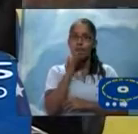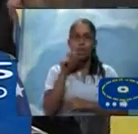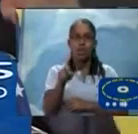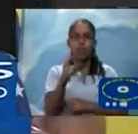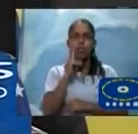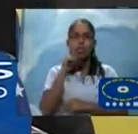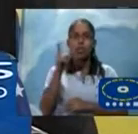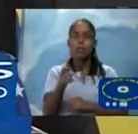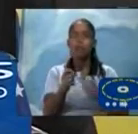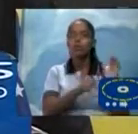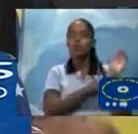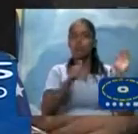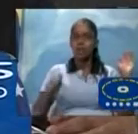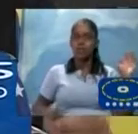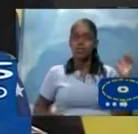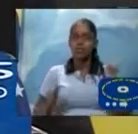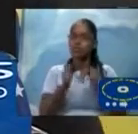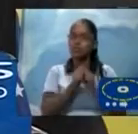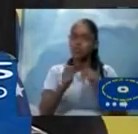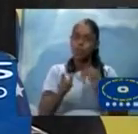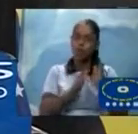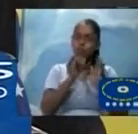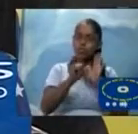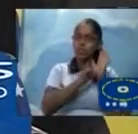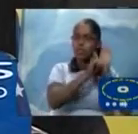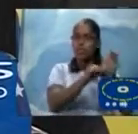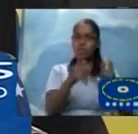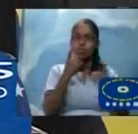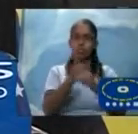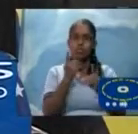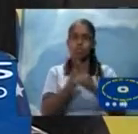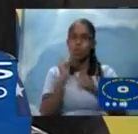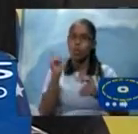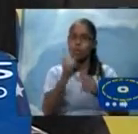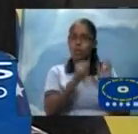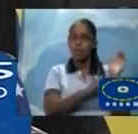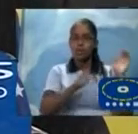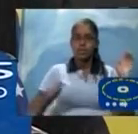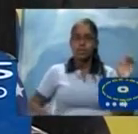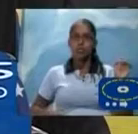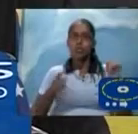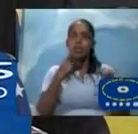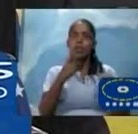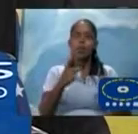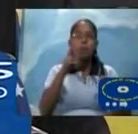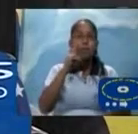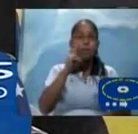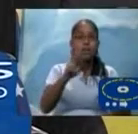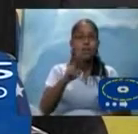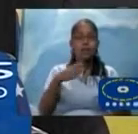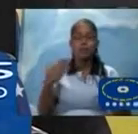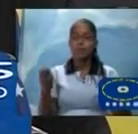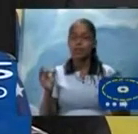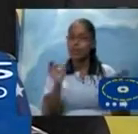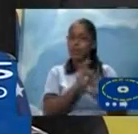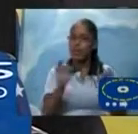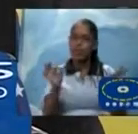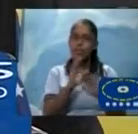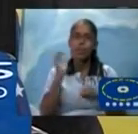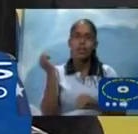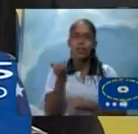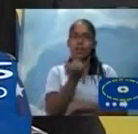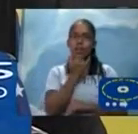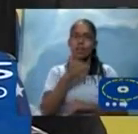le preguntan al Señor por señales, sus discípulos, y lo primero que el Señor les dijo es: mirad que nadie os engañe.